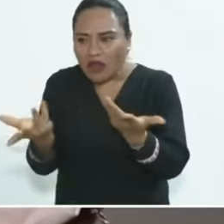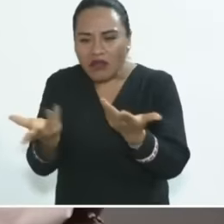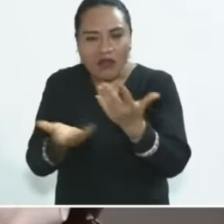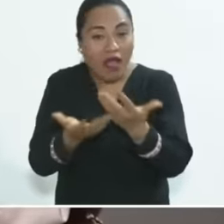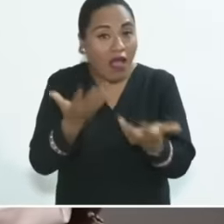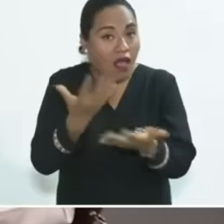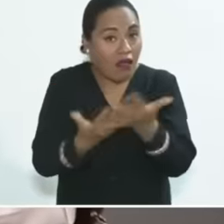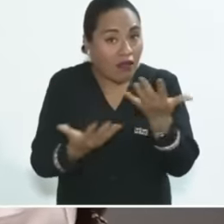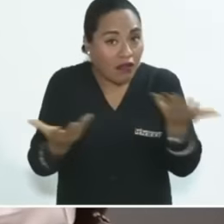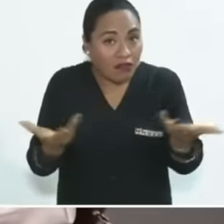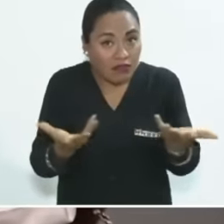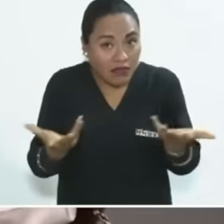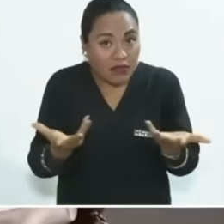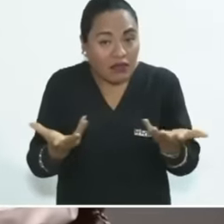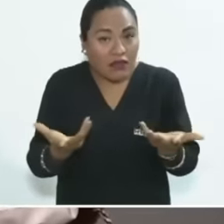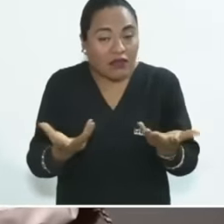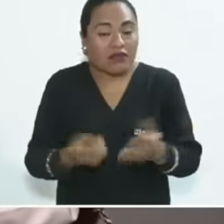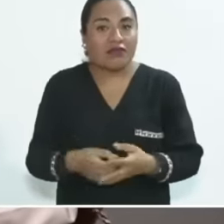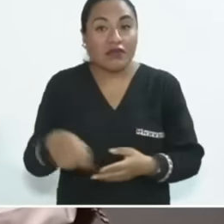era